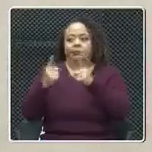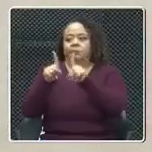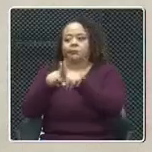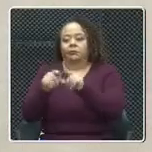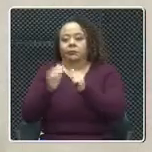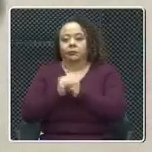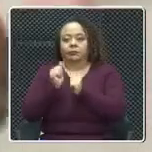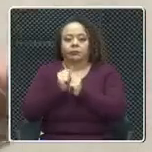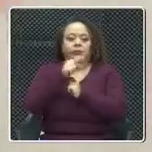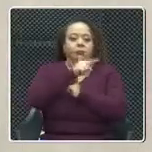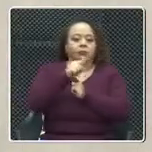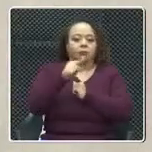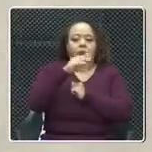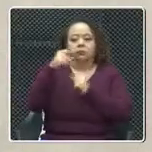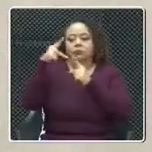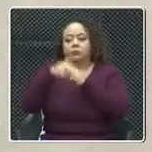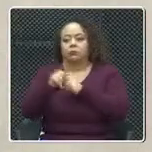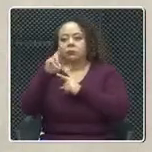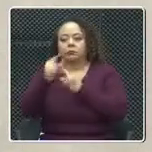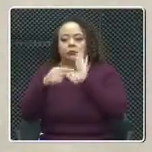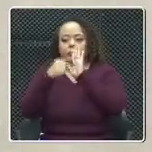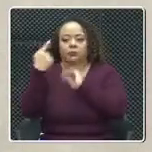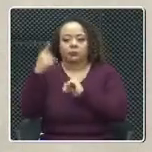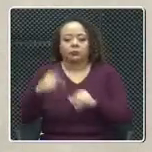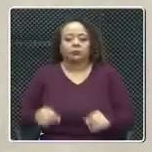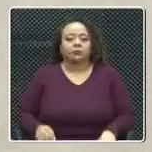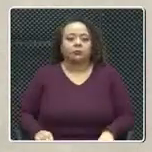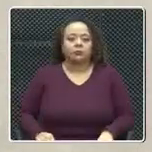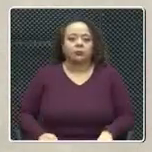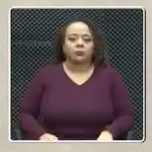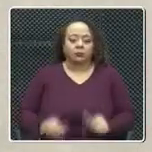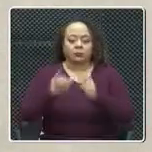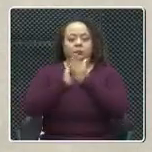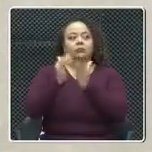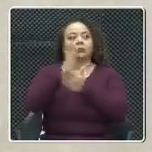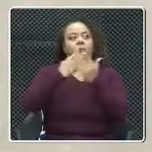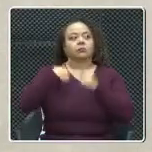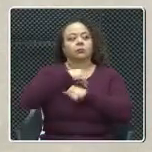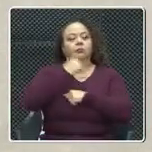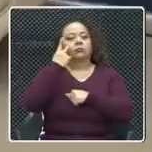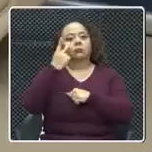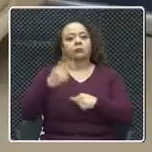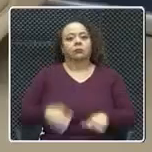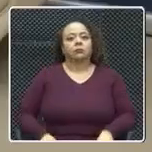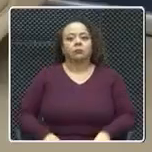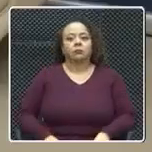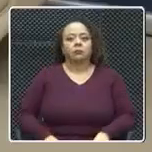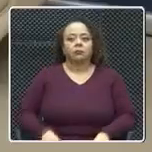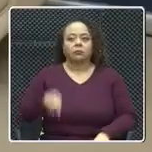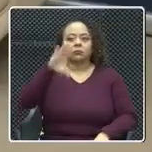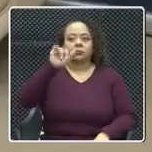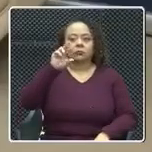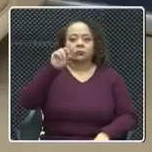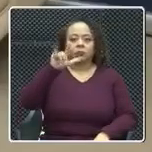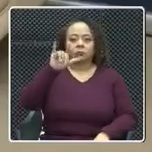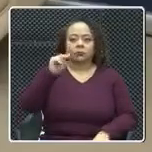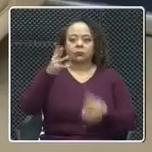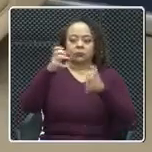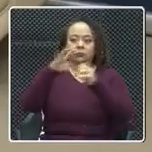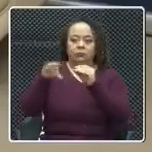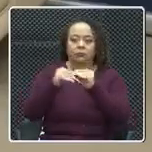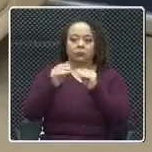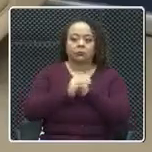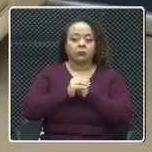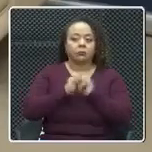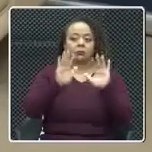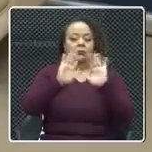tal, o fulanito de tal se despidió, ya no está expuesto al factor de riesgo. Esa parte la vemos en ese, okay, Carolina, formulario, perdón. Ajá. ¿Nos quieres ampliar algo